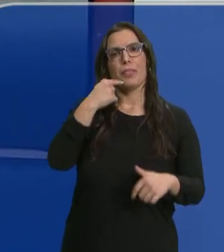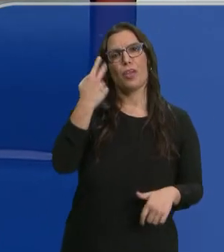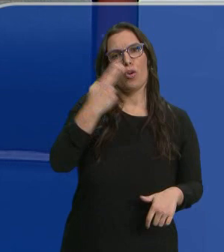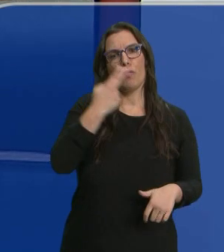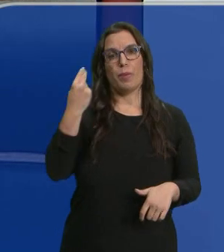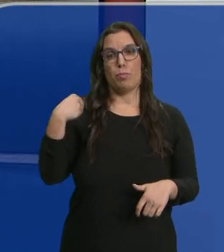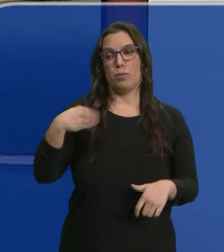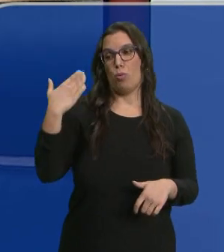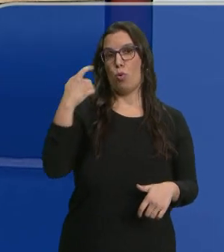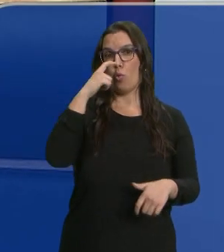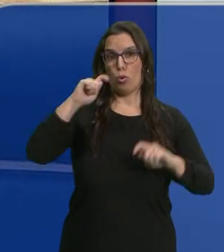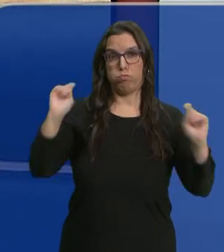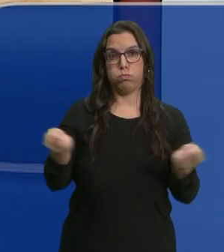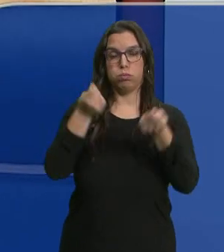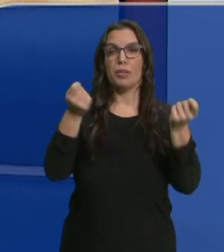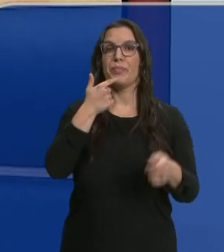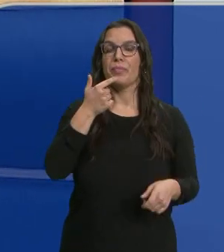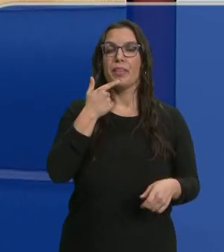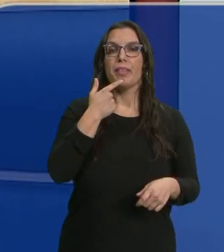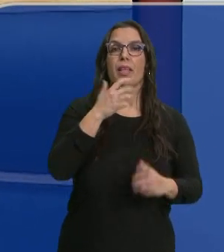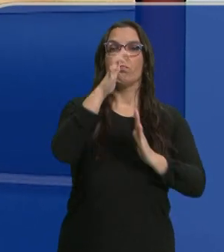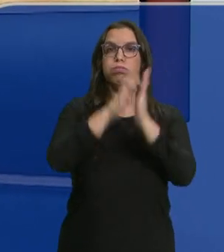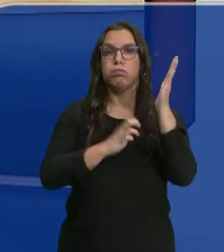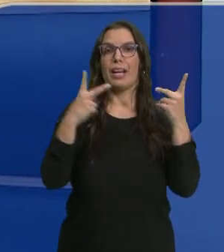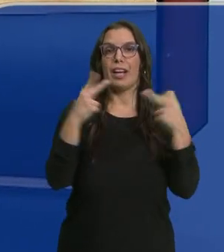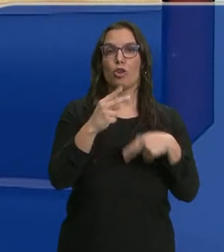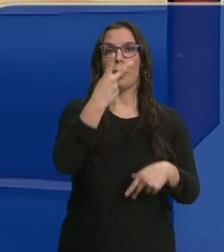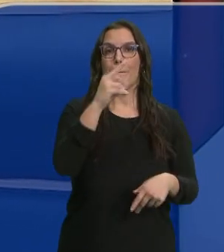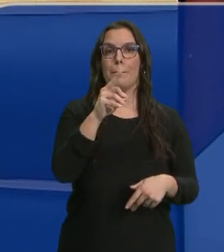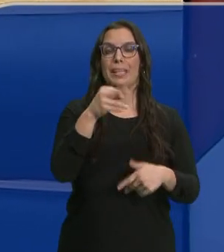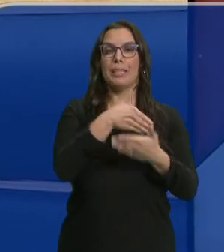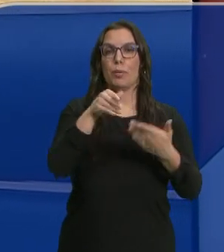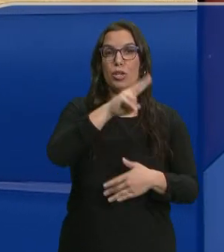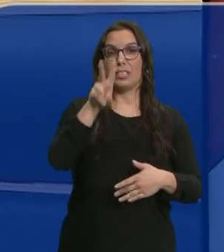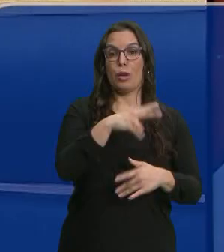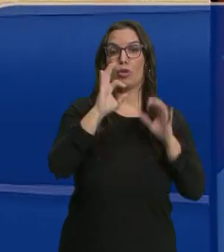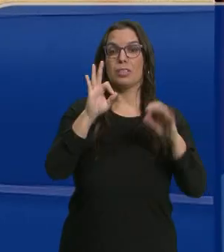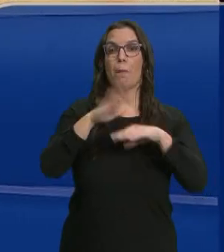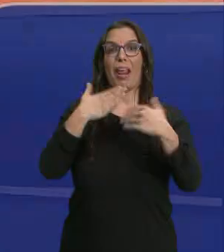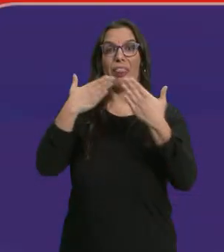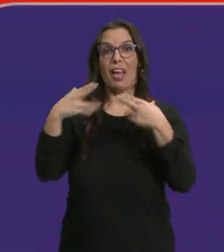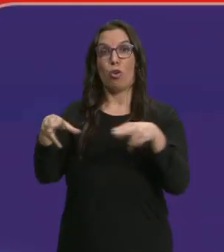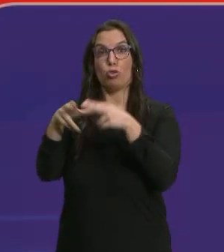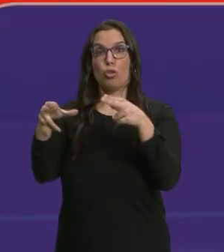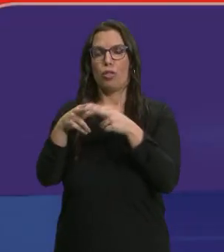confirmado lo que anunció en junio, que recorta 20 millones de euros del diálogo social.